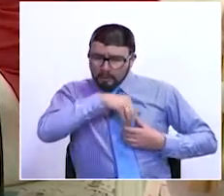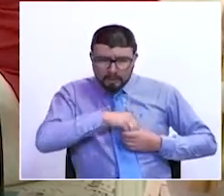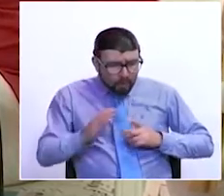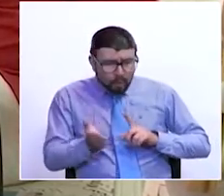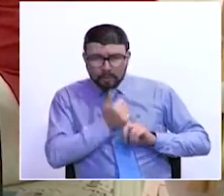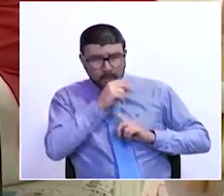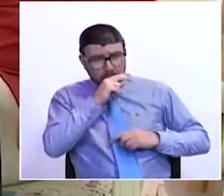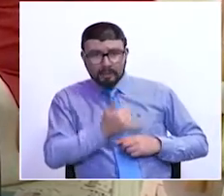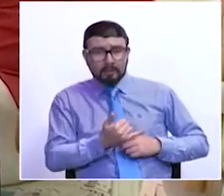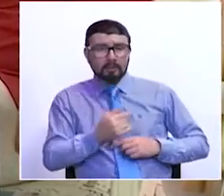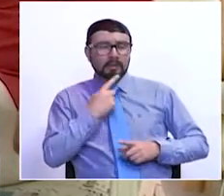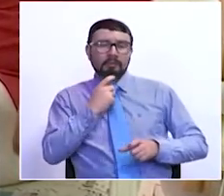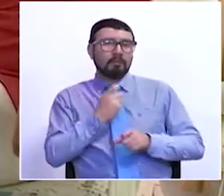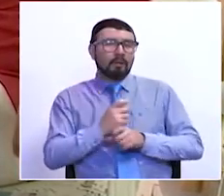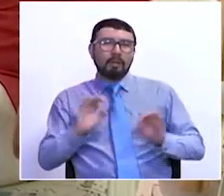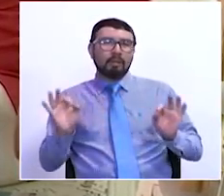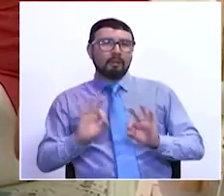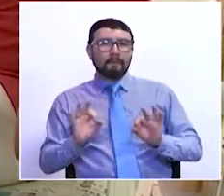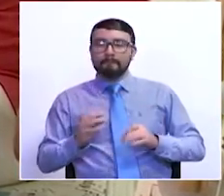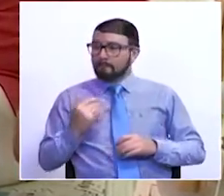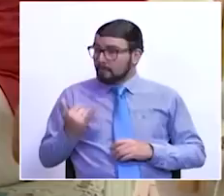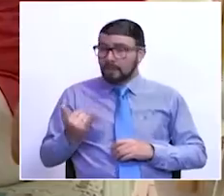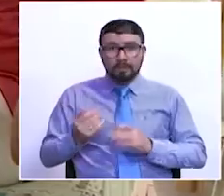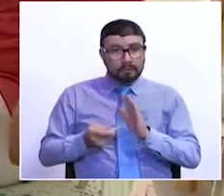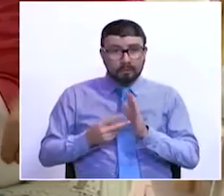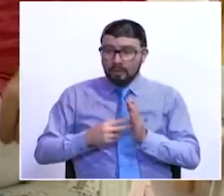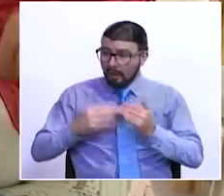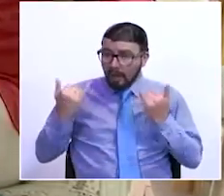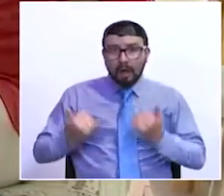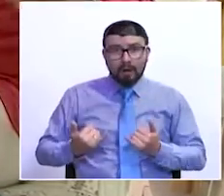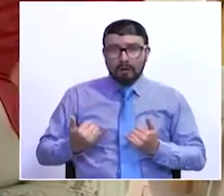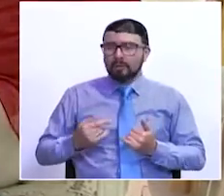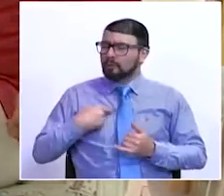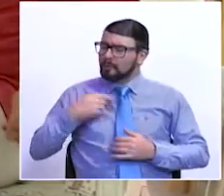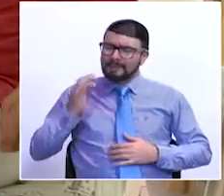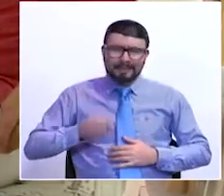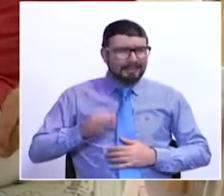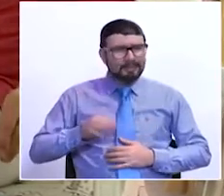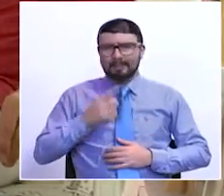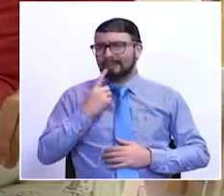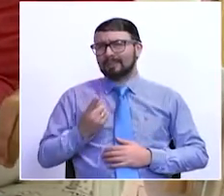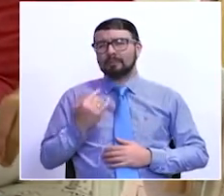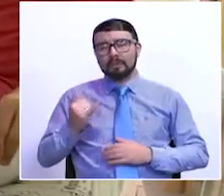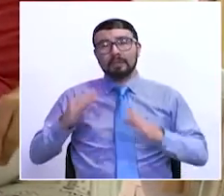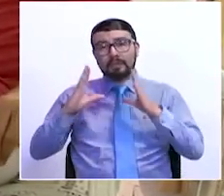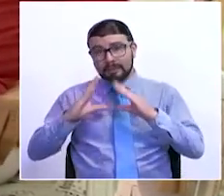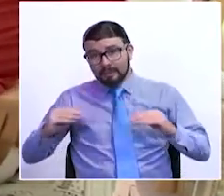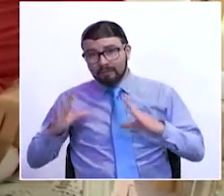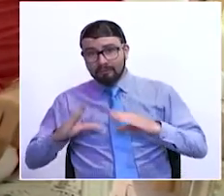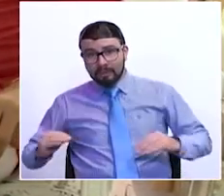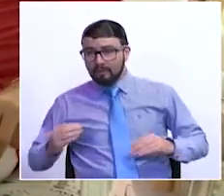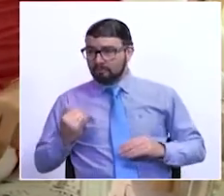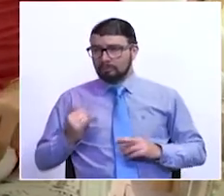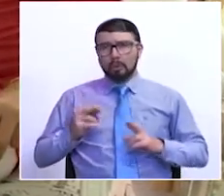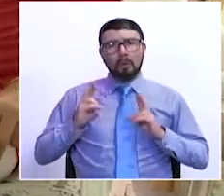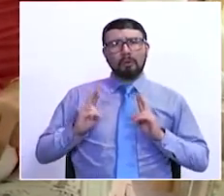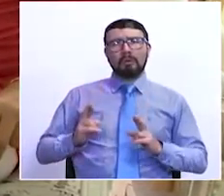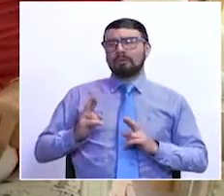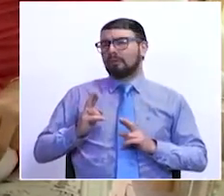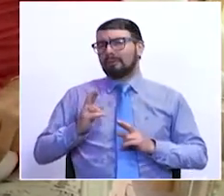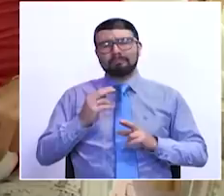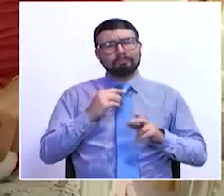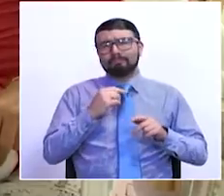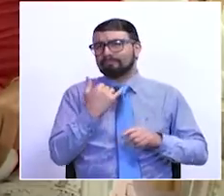felicidad. Para mí este tiempo, yo siempre he dicho que ojalá la Navidad fuera en cada país un